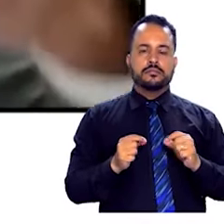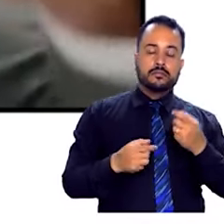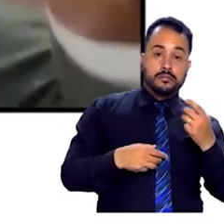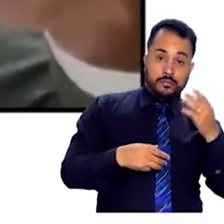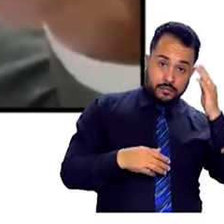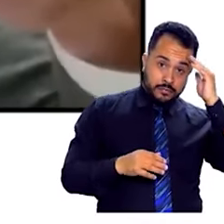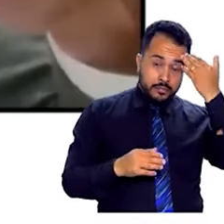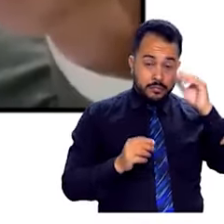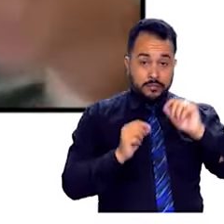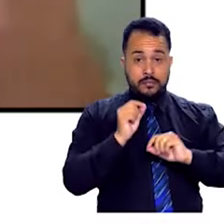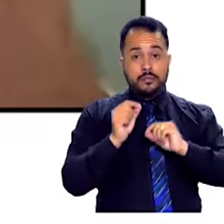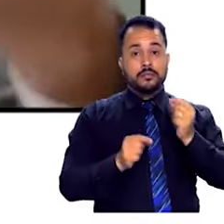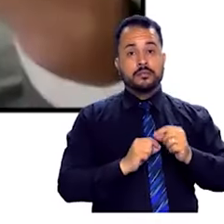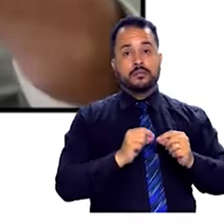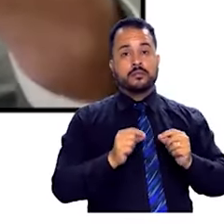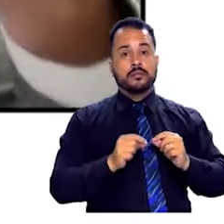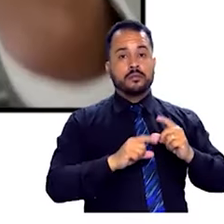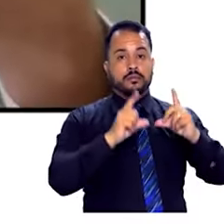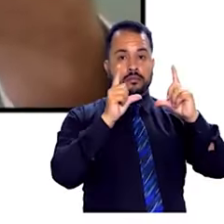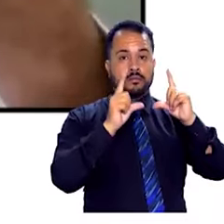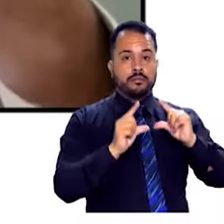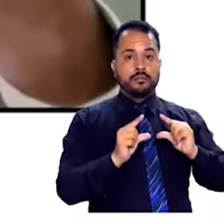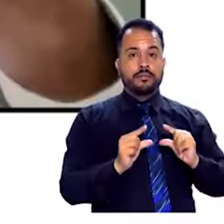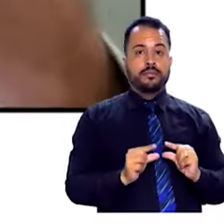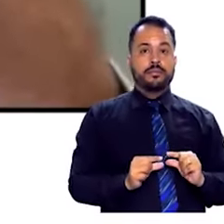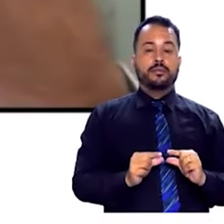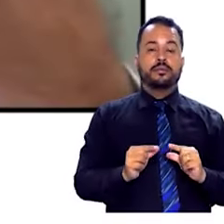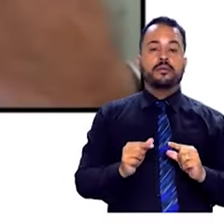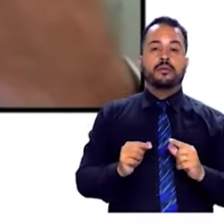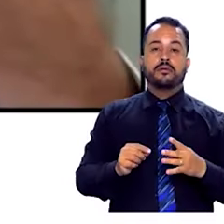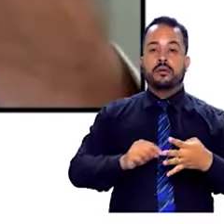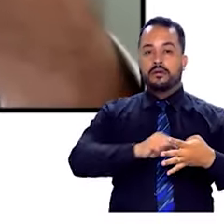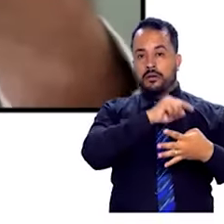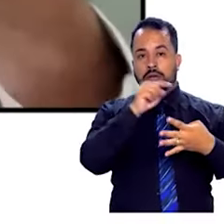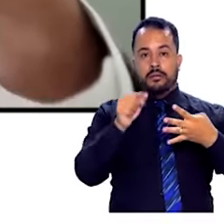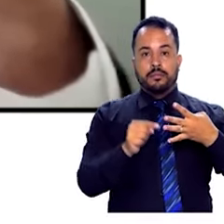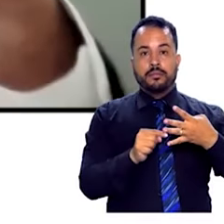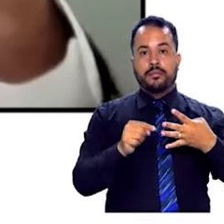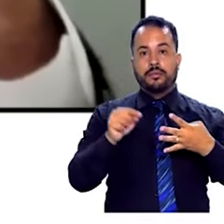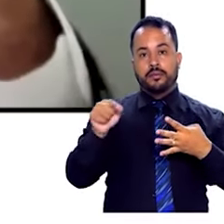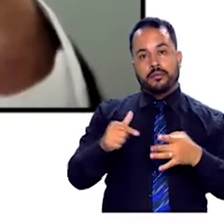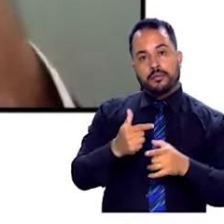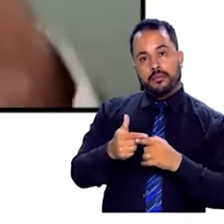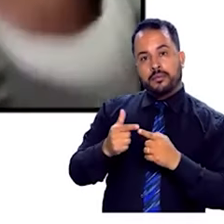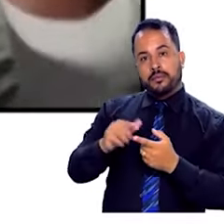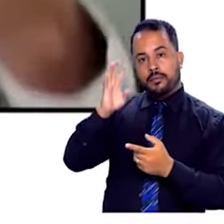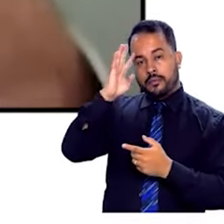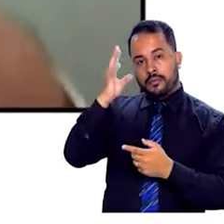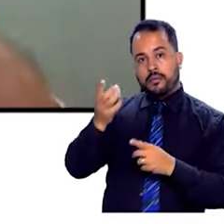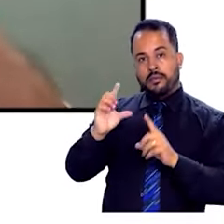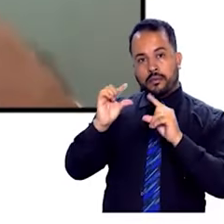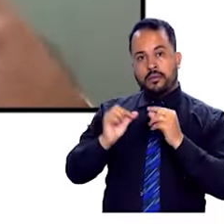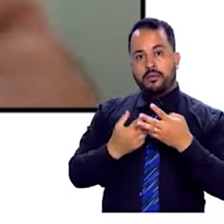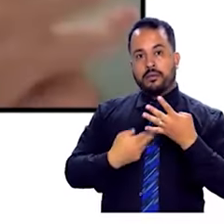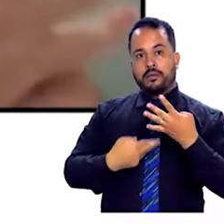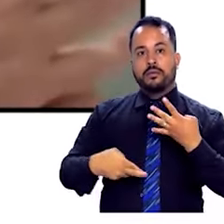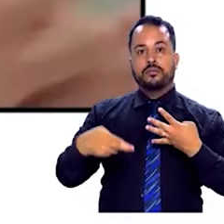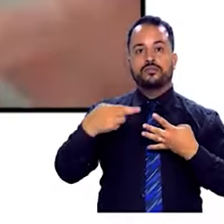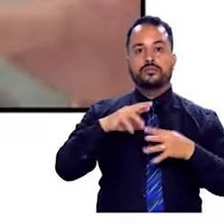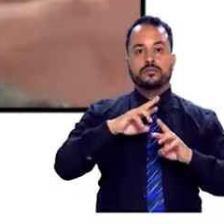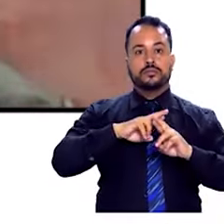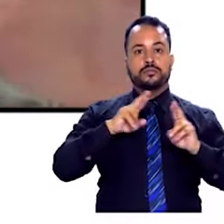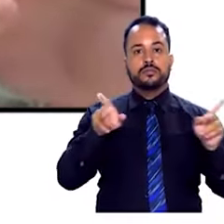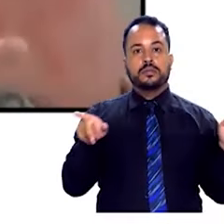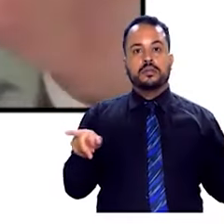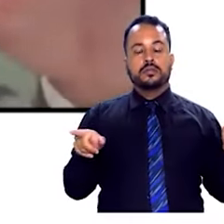competencia originaria recur ordinario apel la competencia originaria se limitó